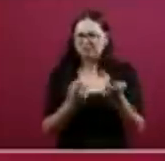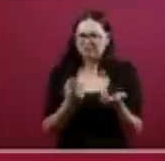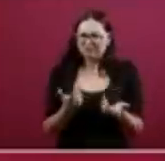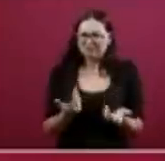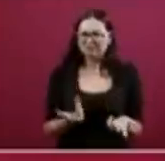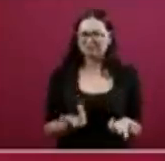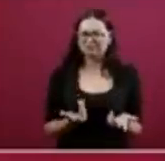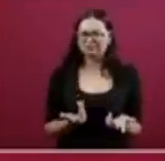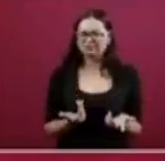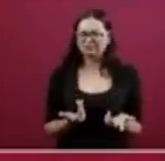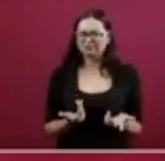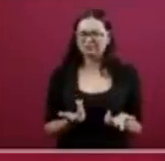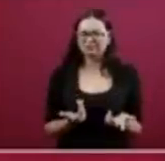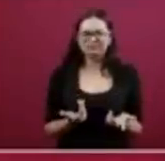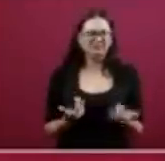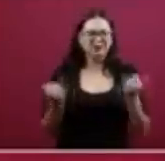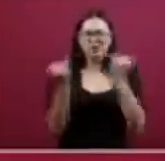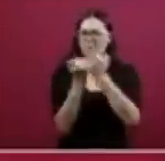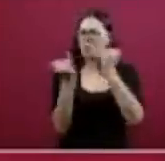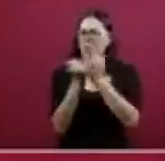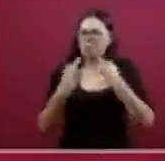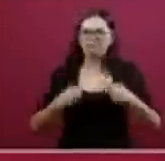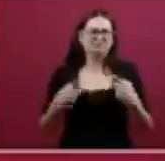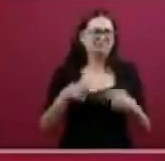y a toda la población.